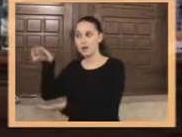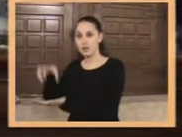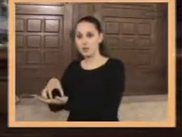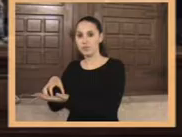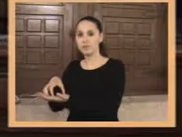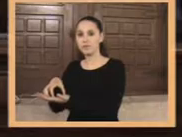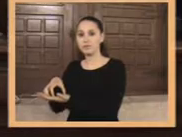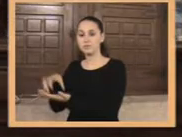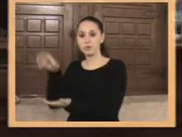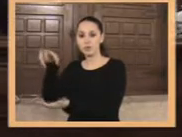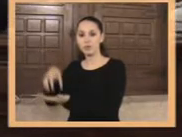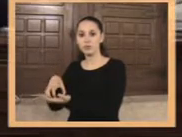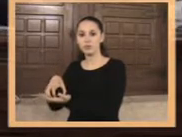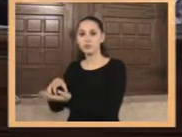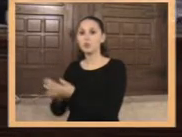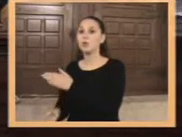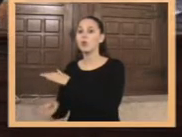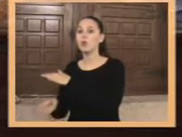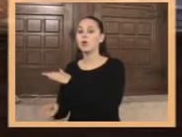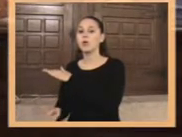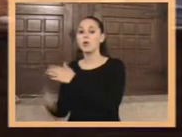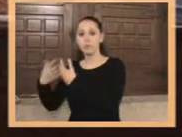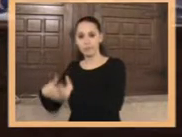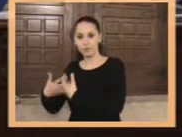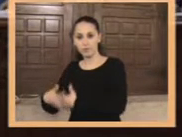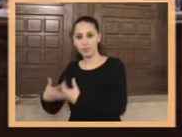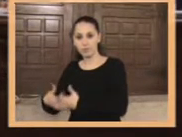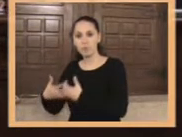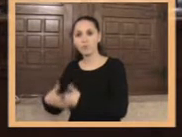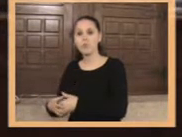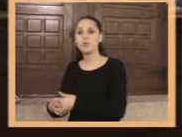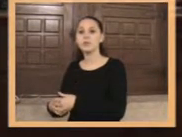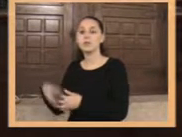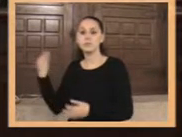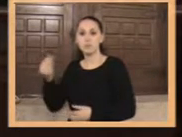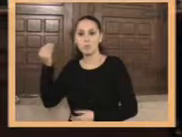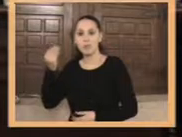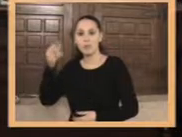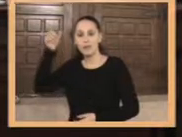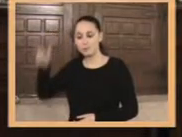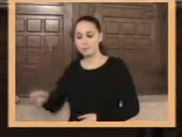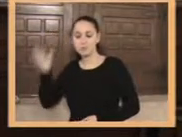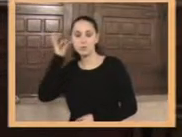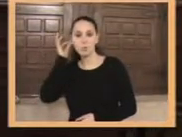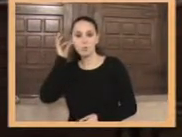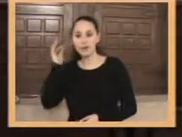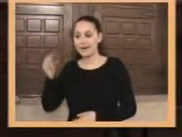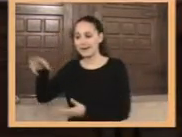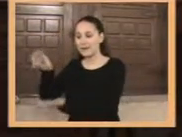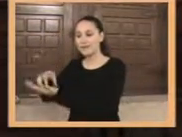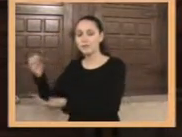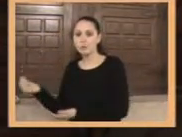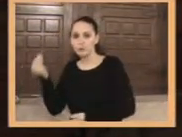gobierno, ¿no? Y yo creo que ha sido una mujer que ha estado a la altura de las circunstancias y que ha mejorado mucho ese lugar, cosa que aprovecho